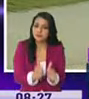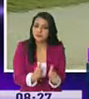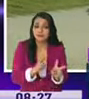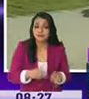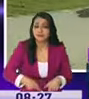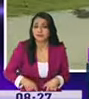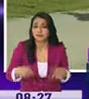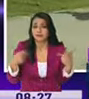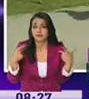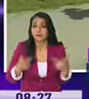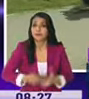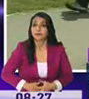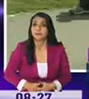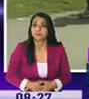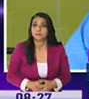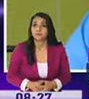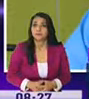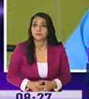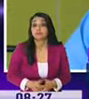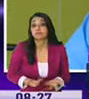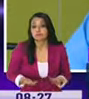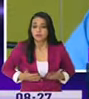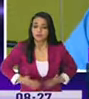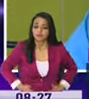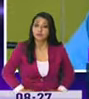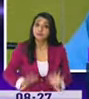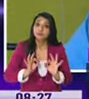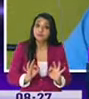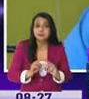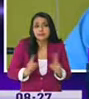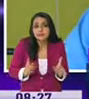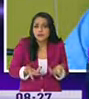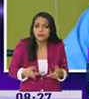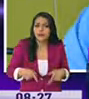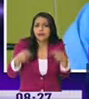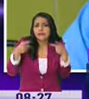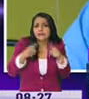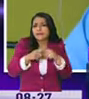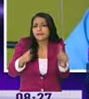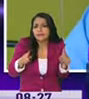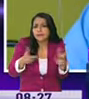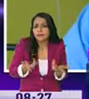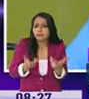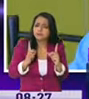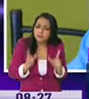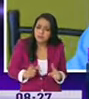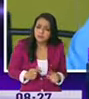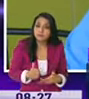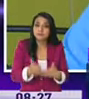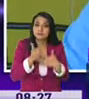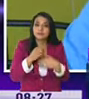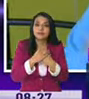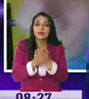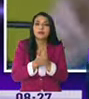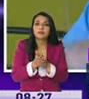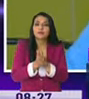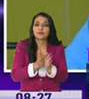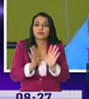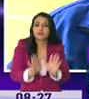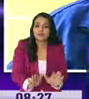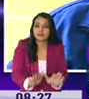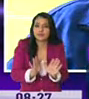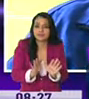también, no solamente es una para mantenerse en forma, una forma de vida, una cultura distinta, estar sanos y aprovechar lo que se tiene de la